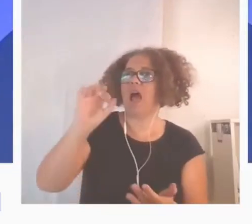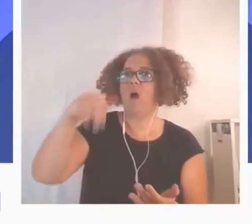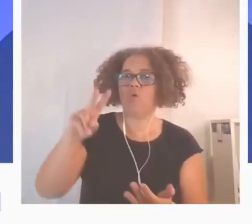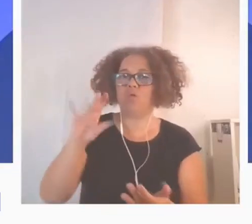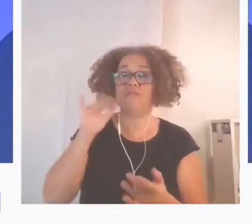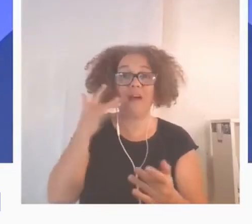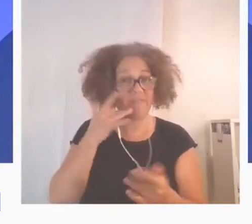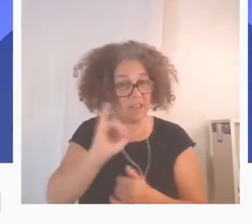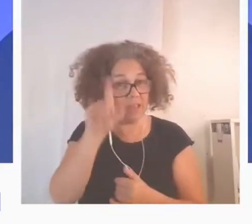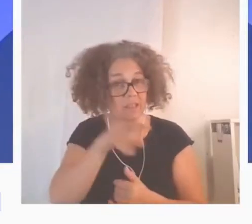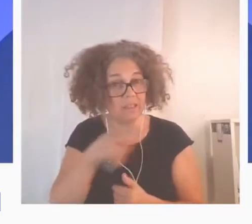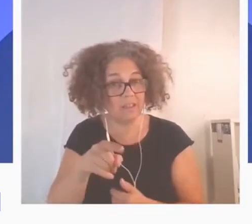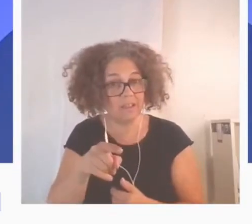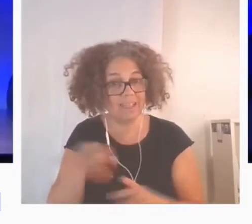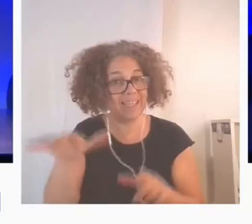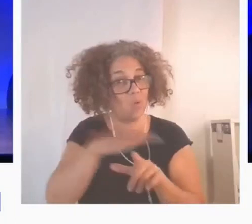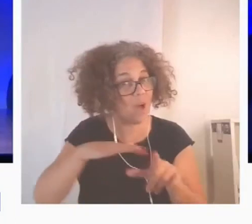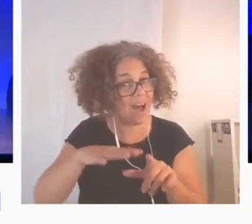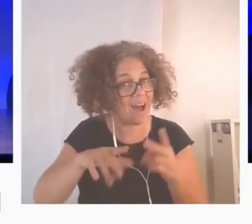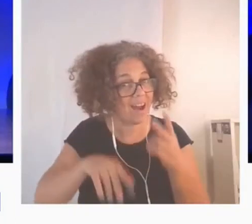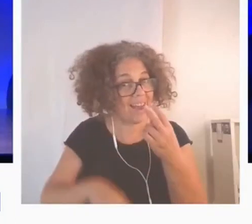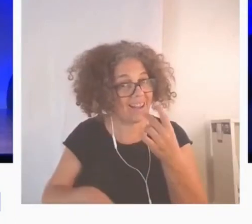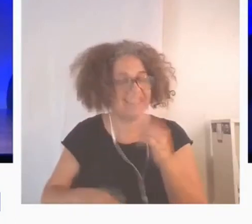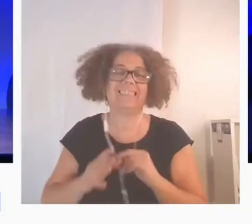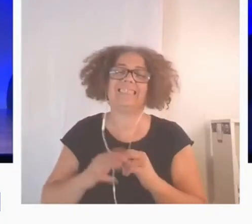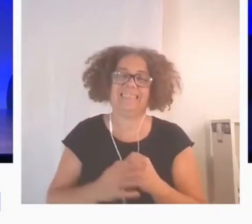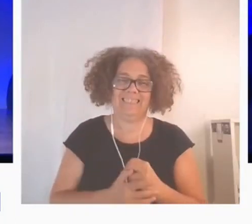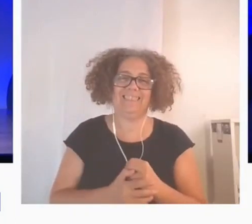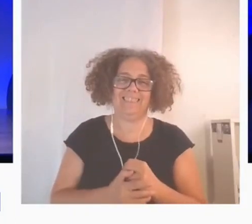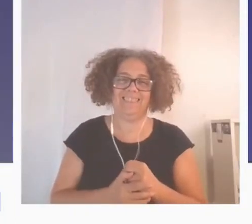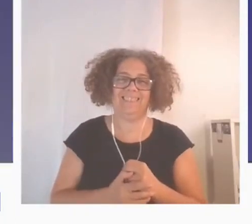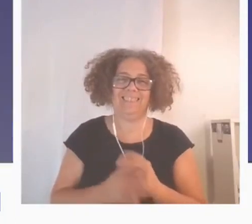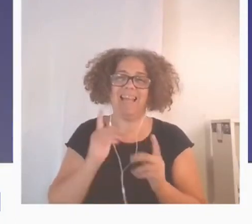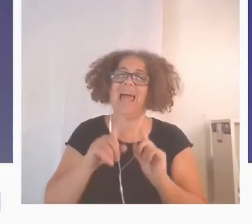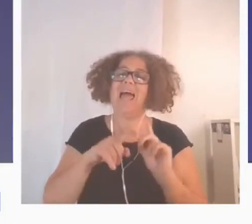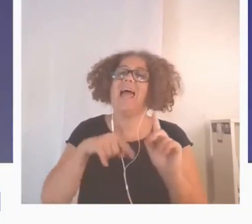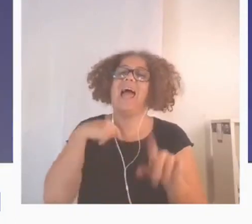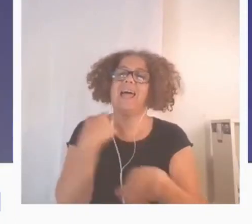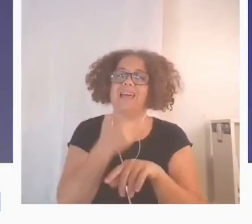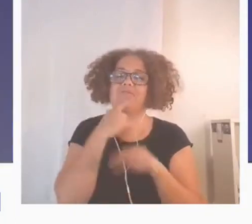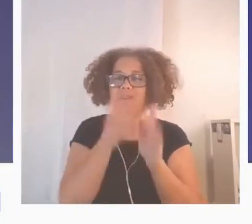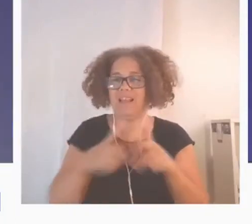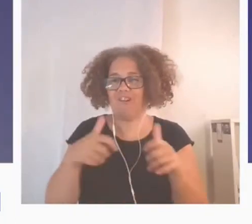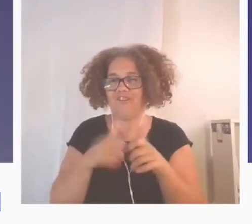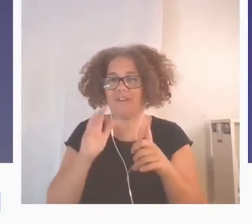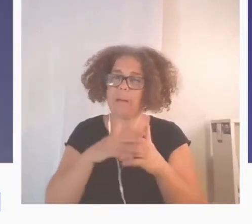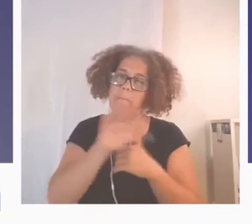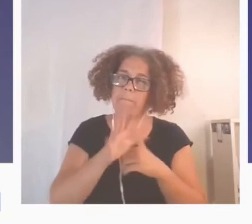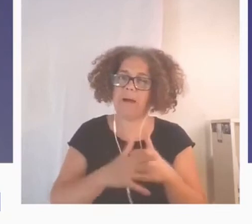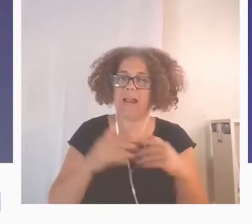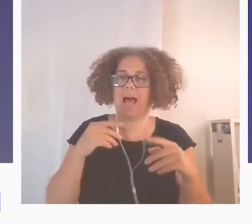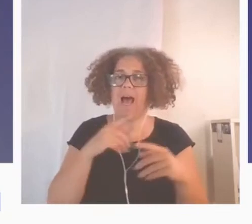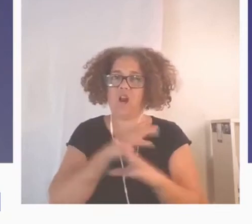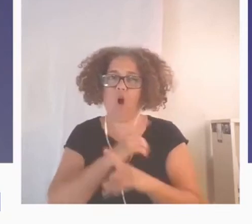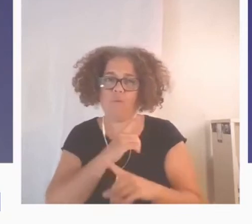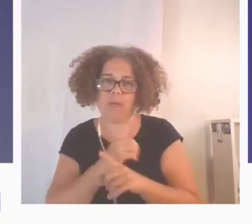y lugar? Bueno, hablábamos después del Congreso en Portugal, igual para noviembre aproximadamente,